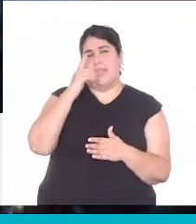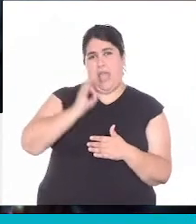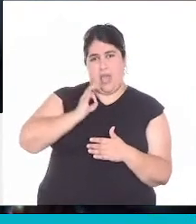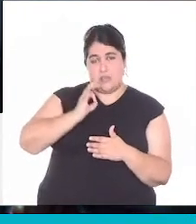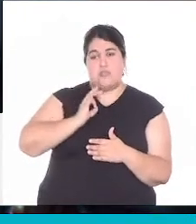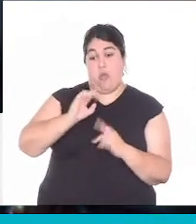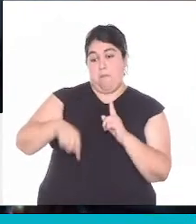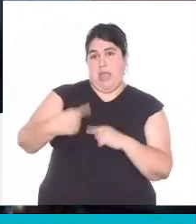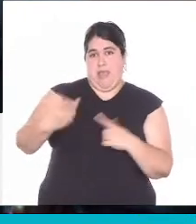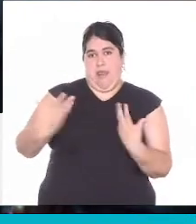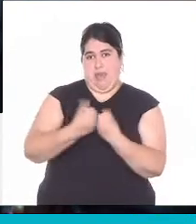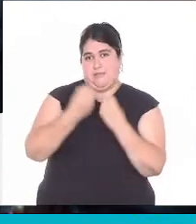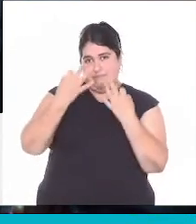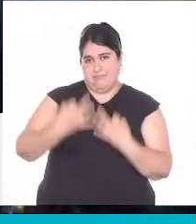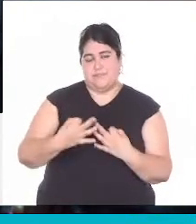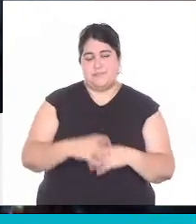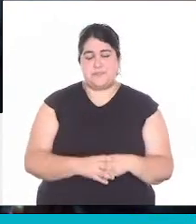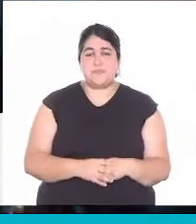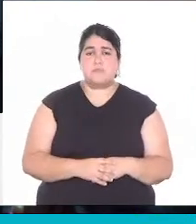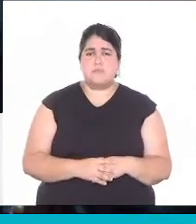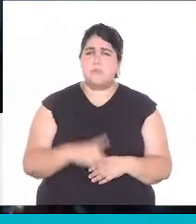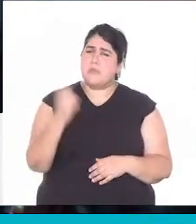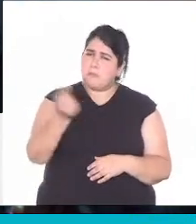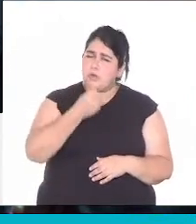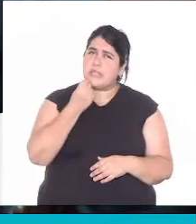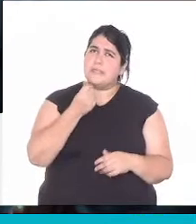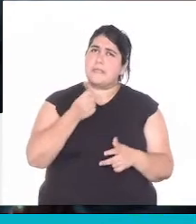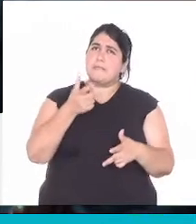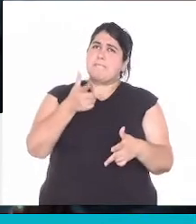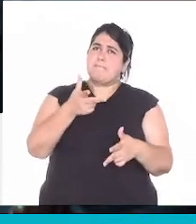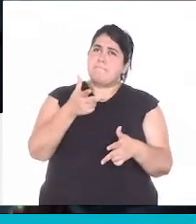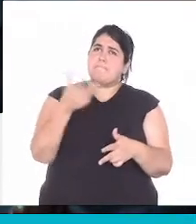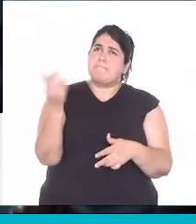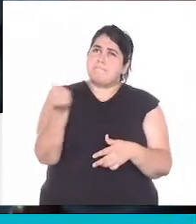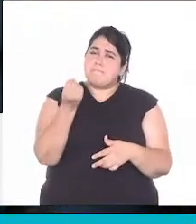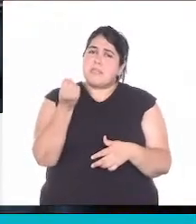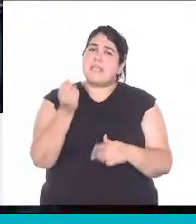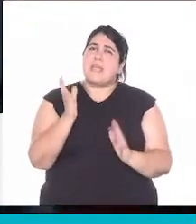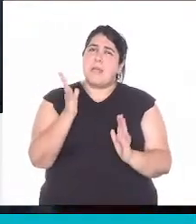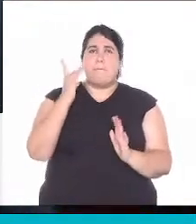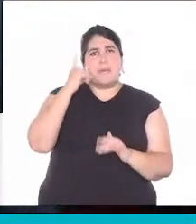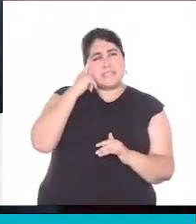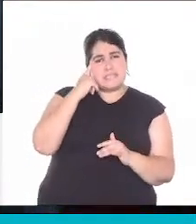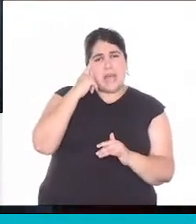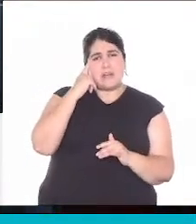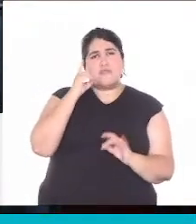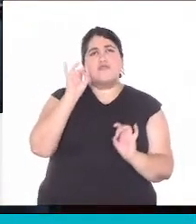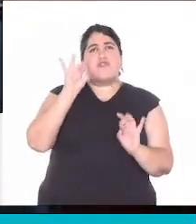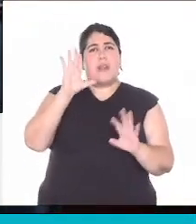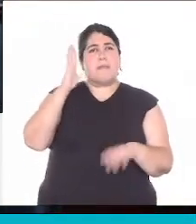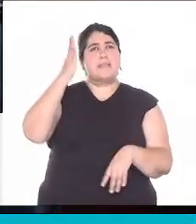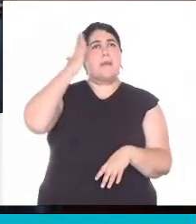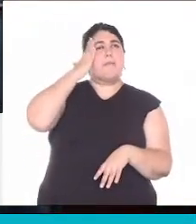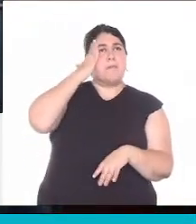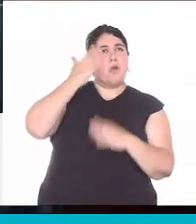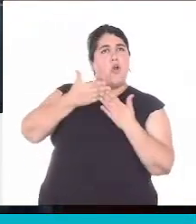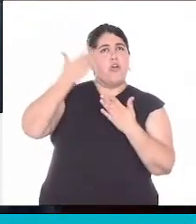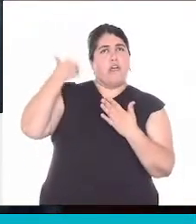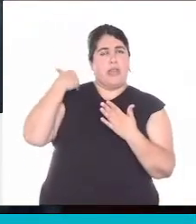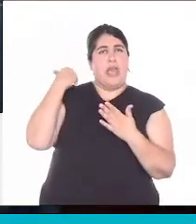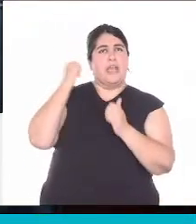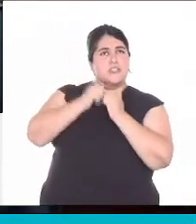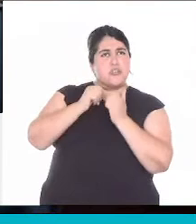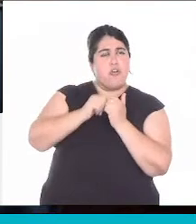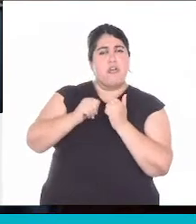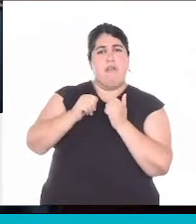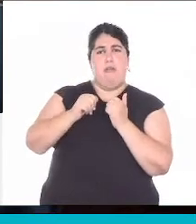mañana. Está bueno también de alguna manera pensar no solamente en la memoria, sino también pensar en quizá que todo